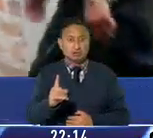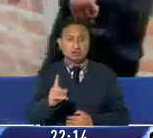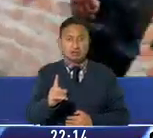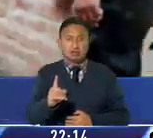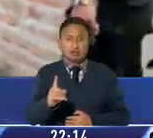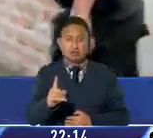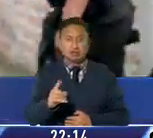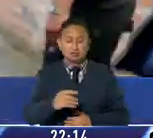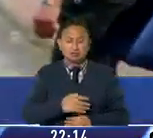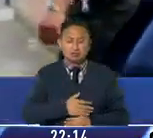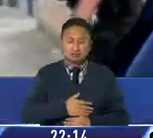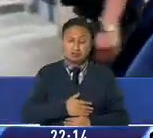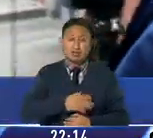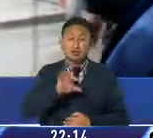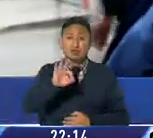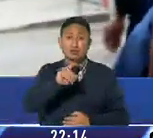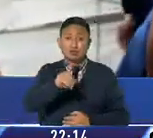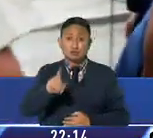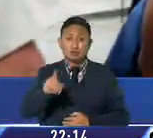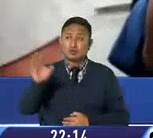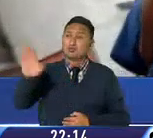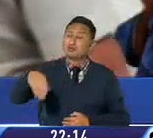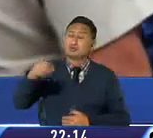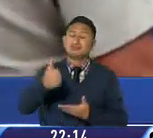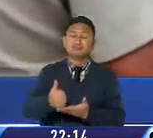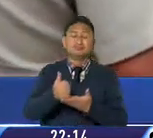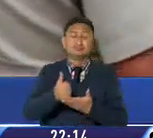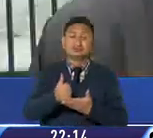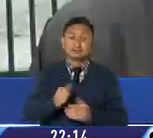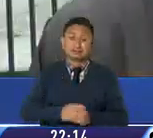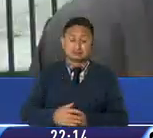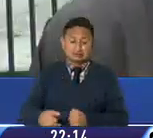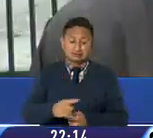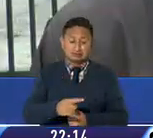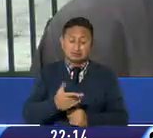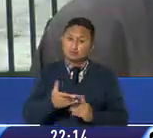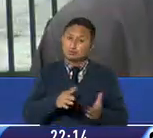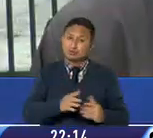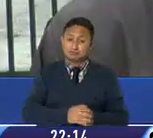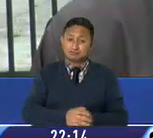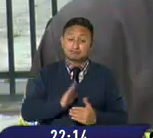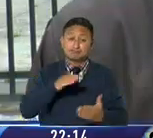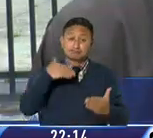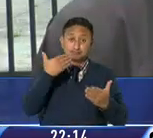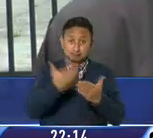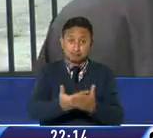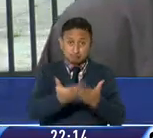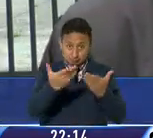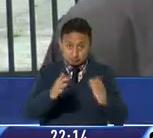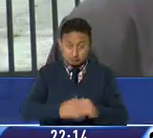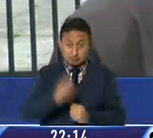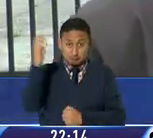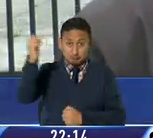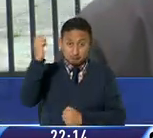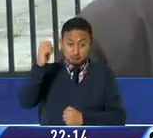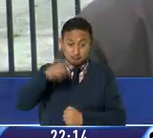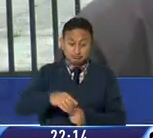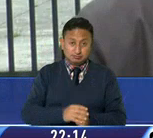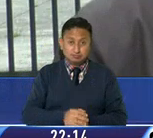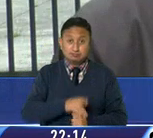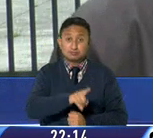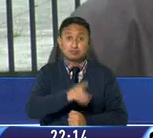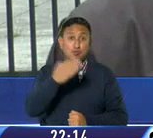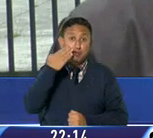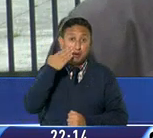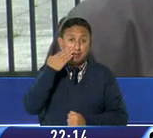línea de emergencia solo para que los paramédicos le confirmaran el deceso. Las unidades llegaron al lugar y ya se encontró al menor en brazos de la madre,